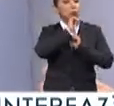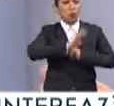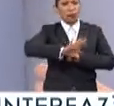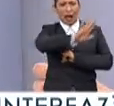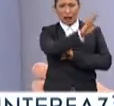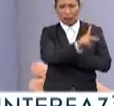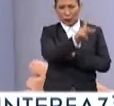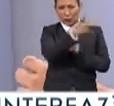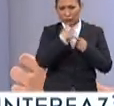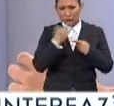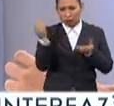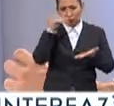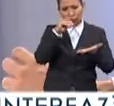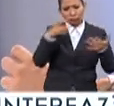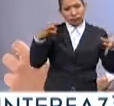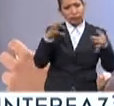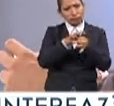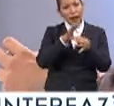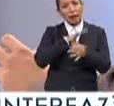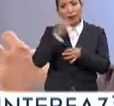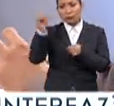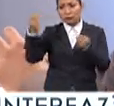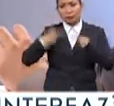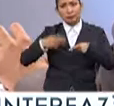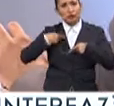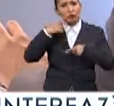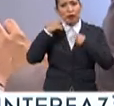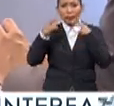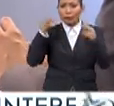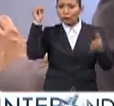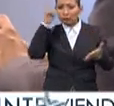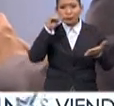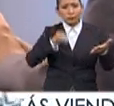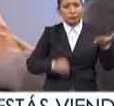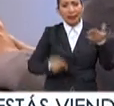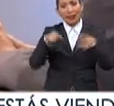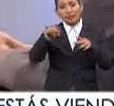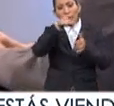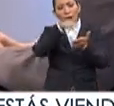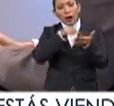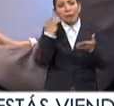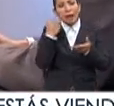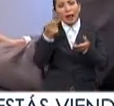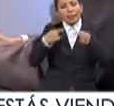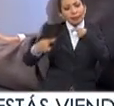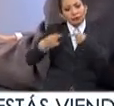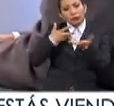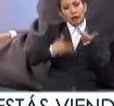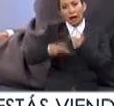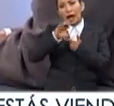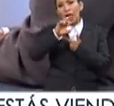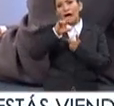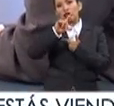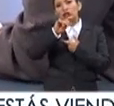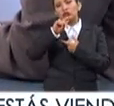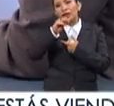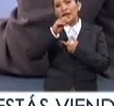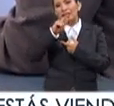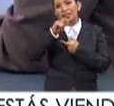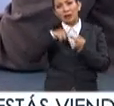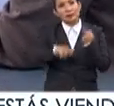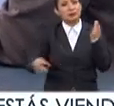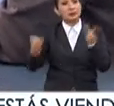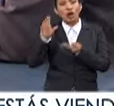coincidían había muchas voces era un espacio para discutir estaba carlos fuentes estaba